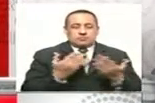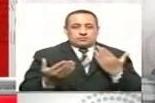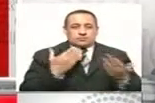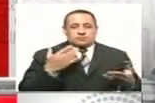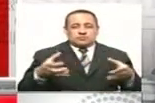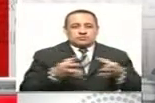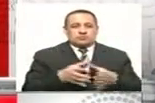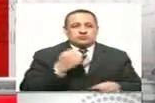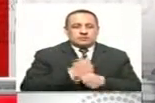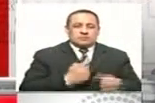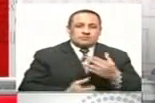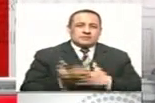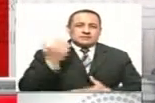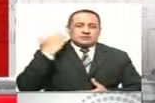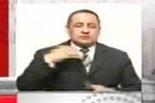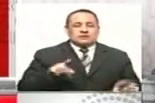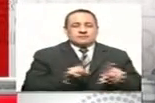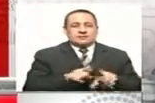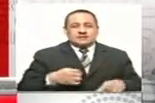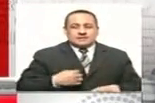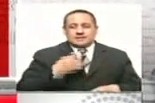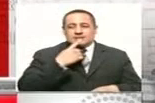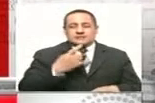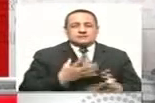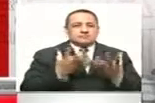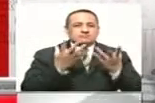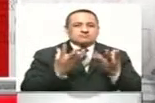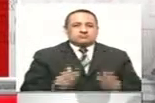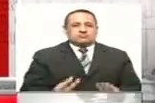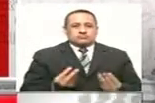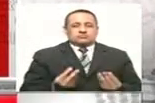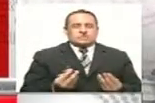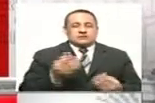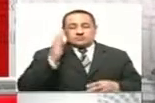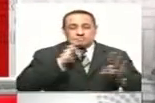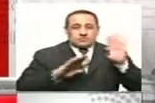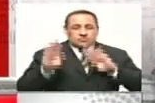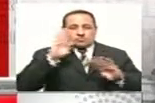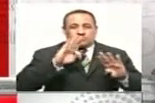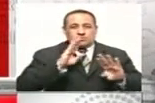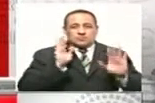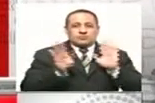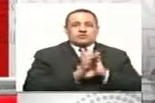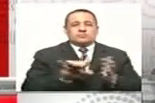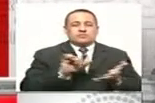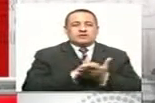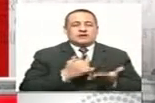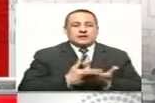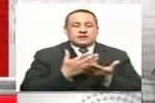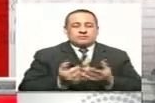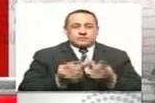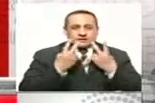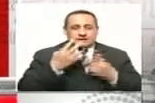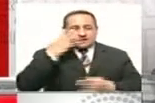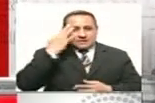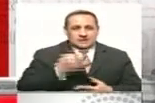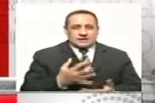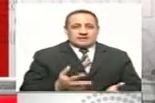el ejercicio anterior, este ha disminuido. Preocupa que el indicador que